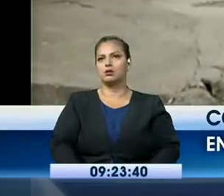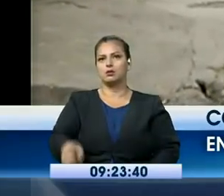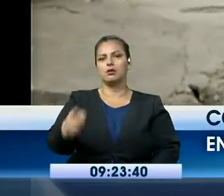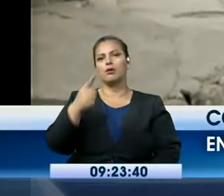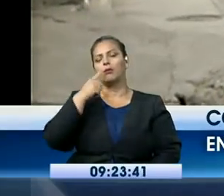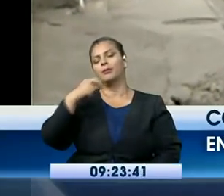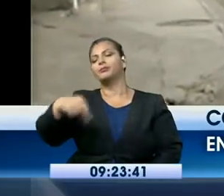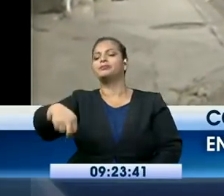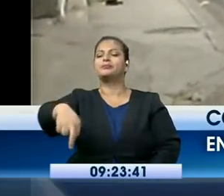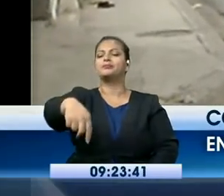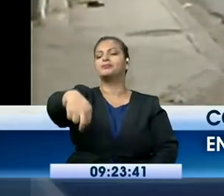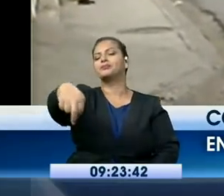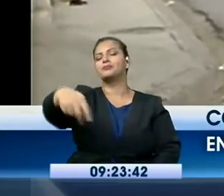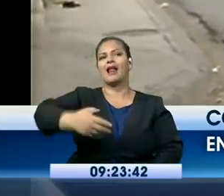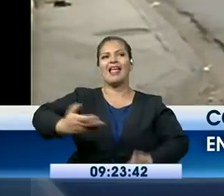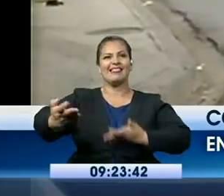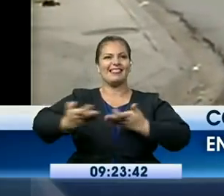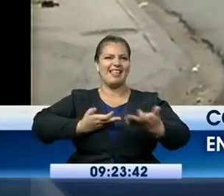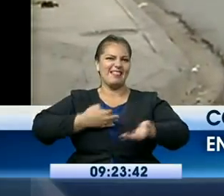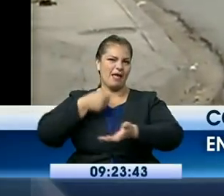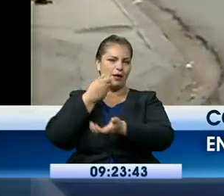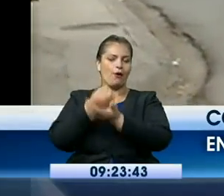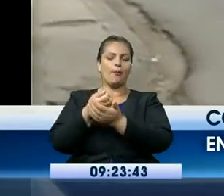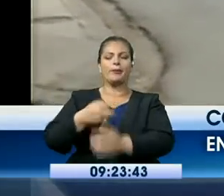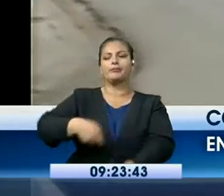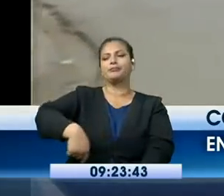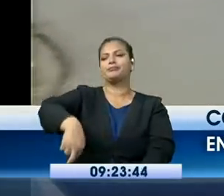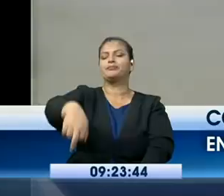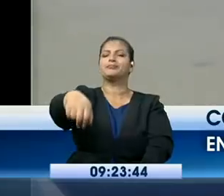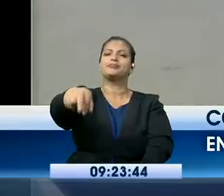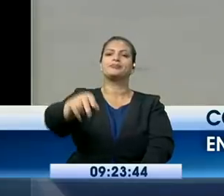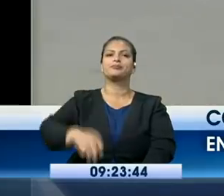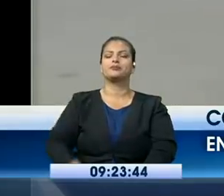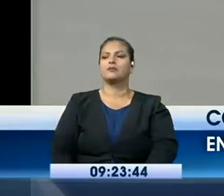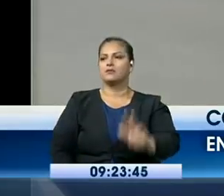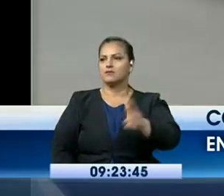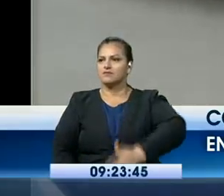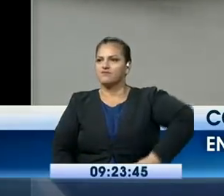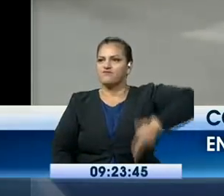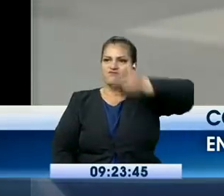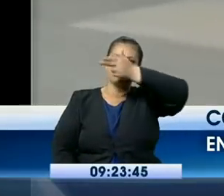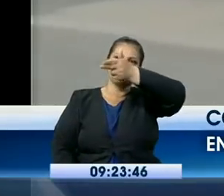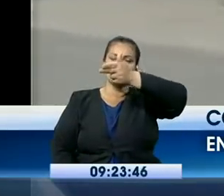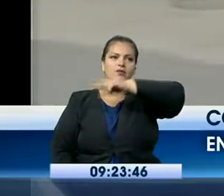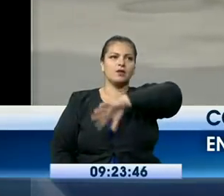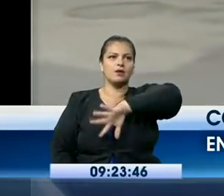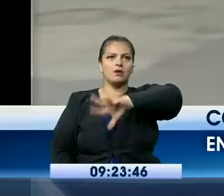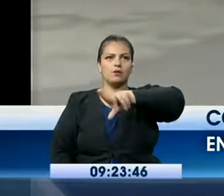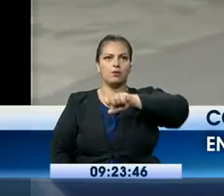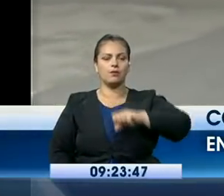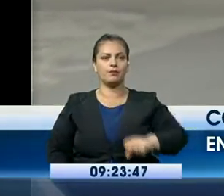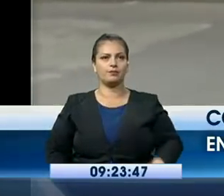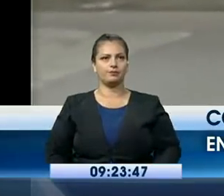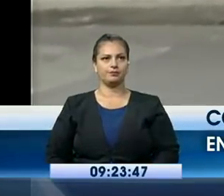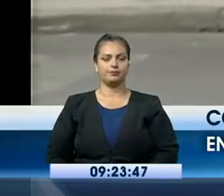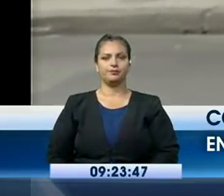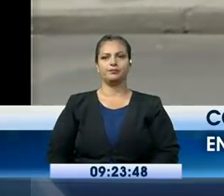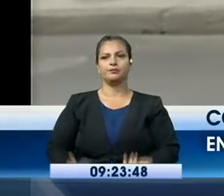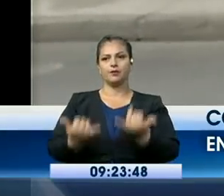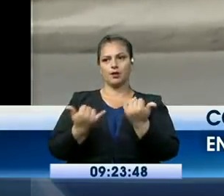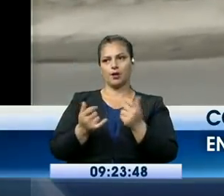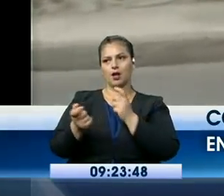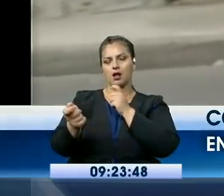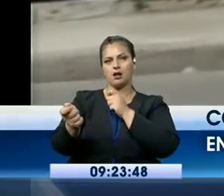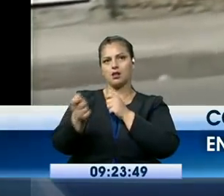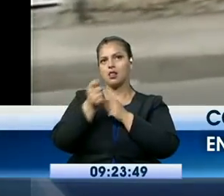esquina sí sí justamente en esta esquina pasó el model el tic el robo que